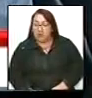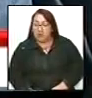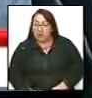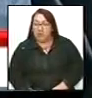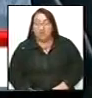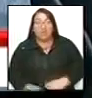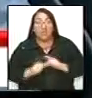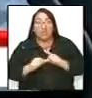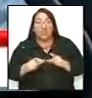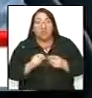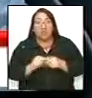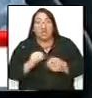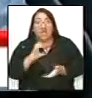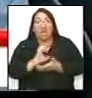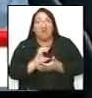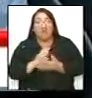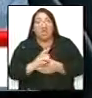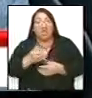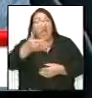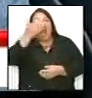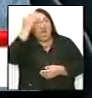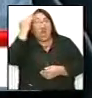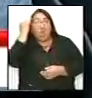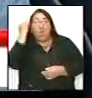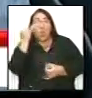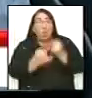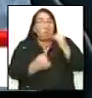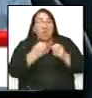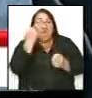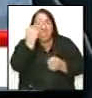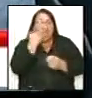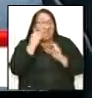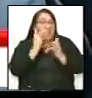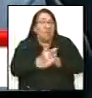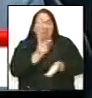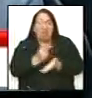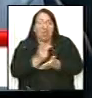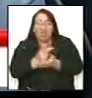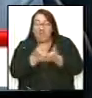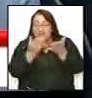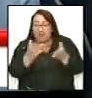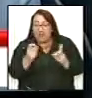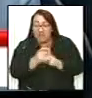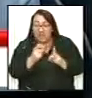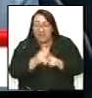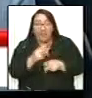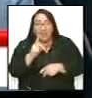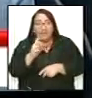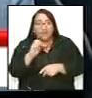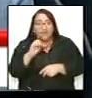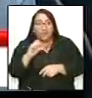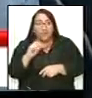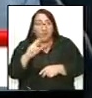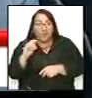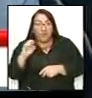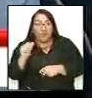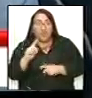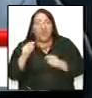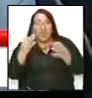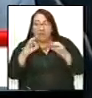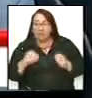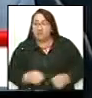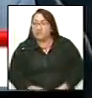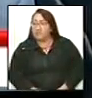la capital del virreinato somos los últimos en cambiar y eso justamente es la palabra clave es democratizar la energía la energía